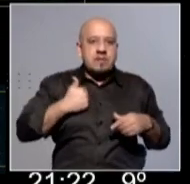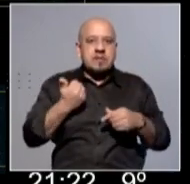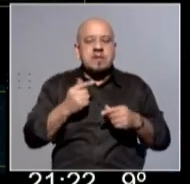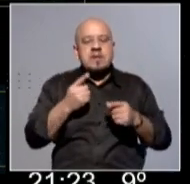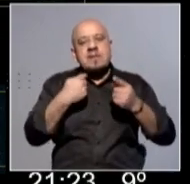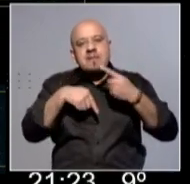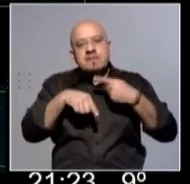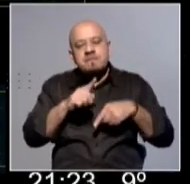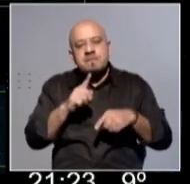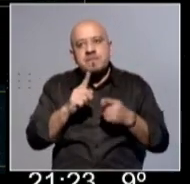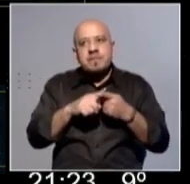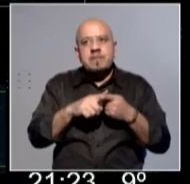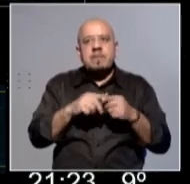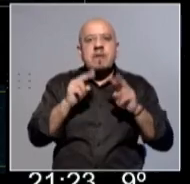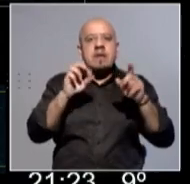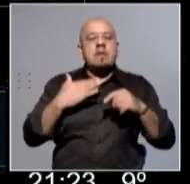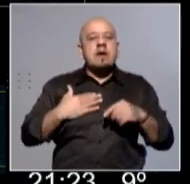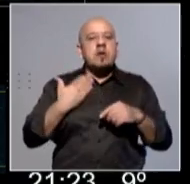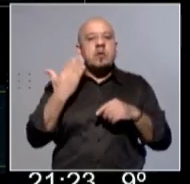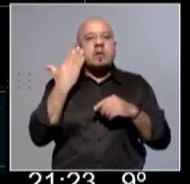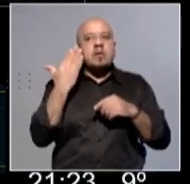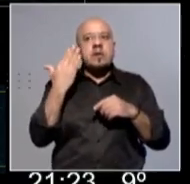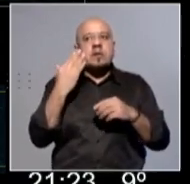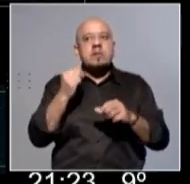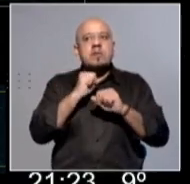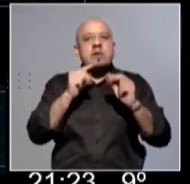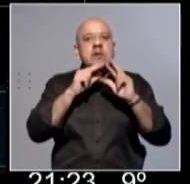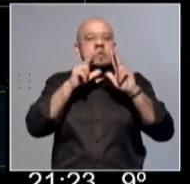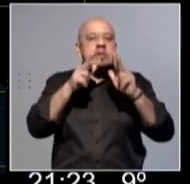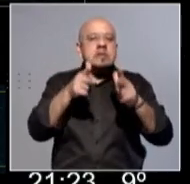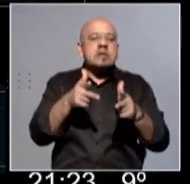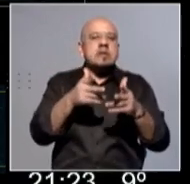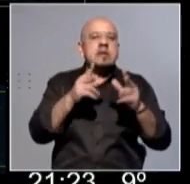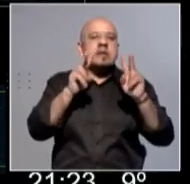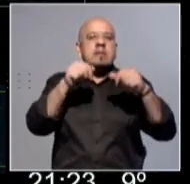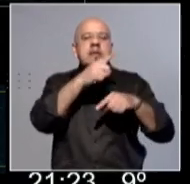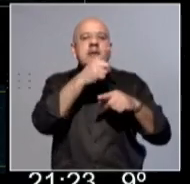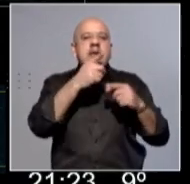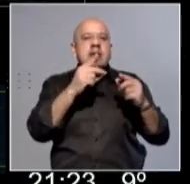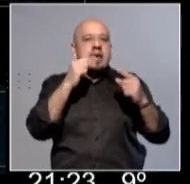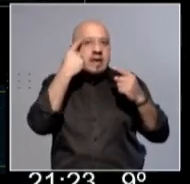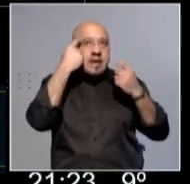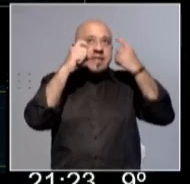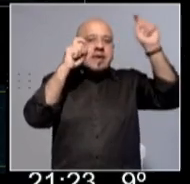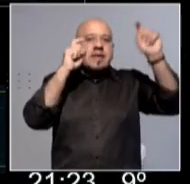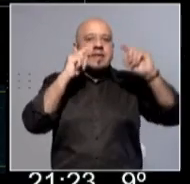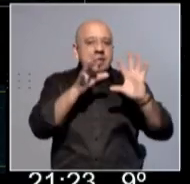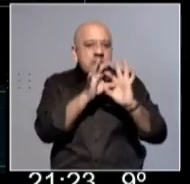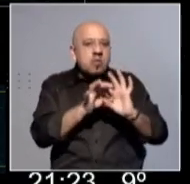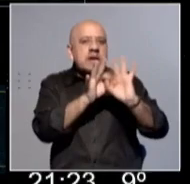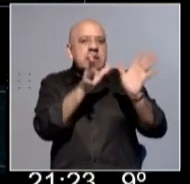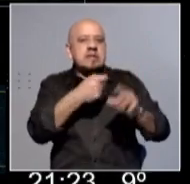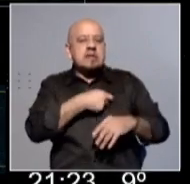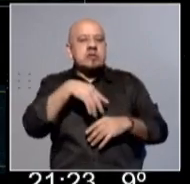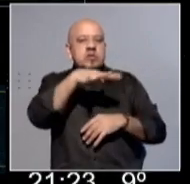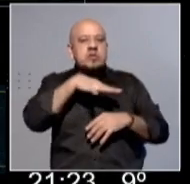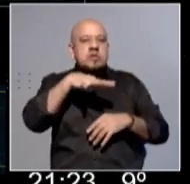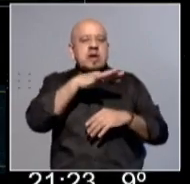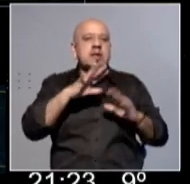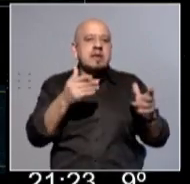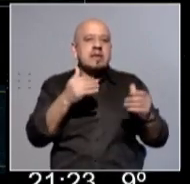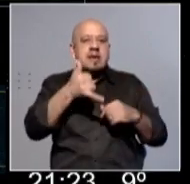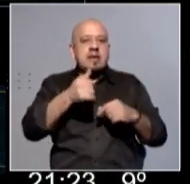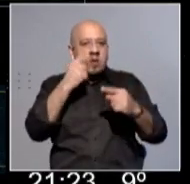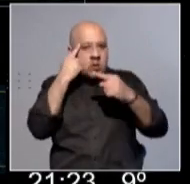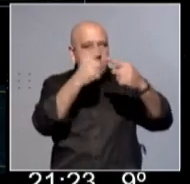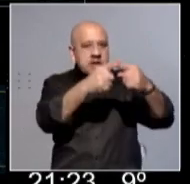más asociada a los valores, podríamos llegar a decir, de una suerte de progresismo, de democracia social comprometida